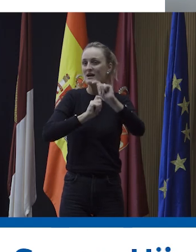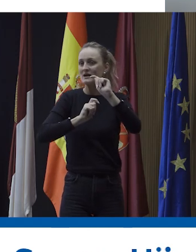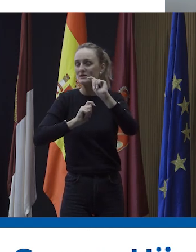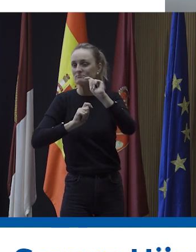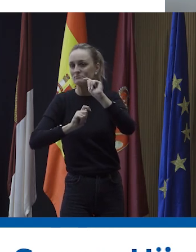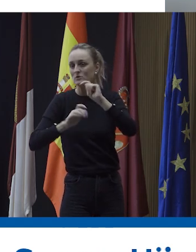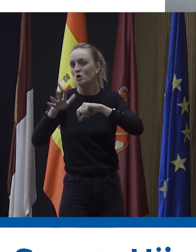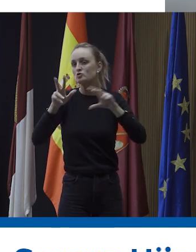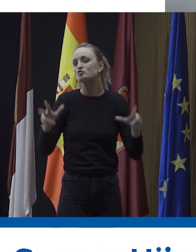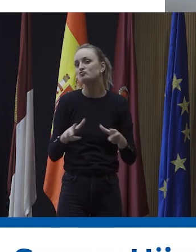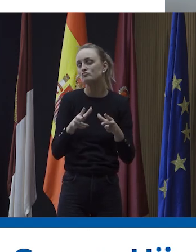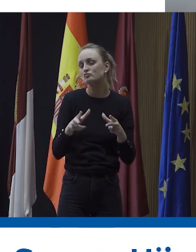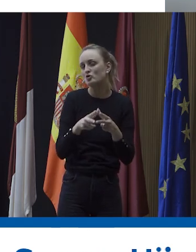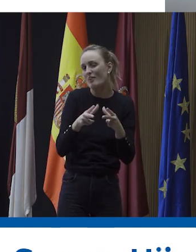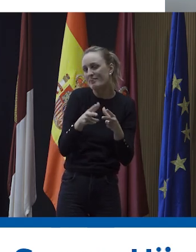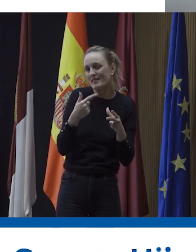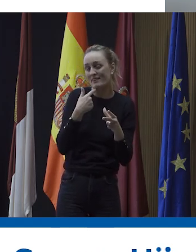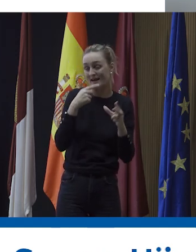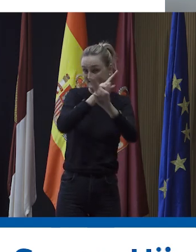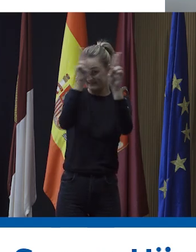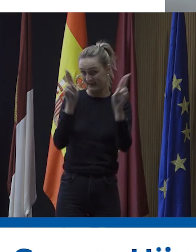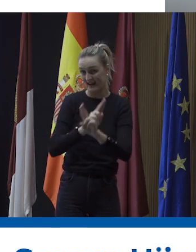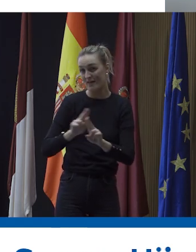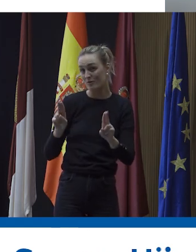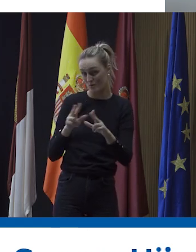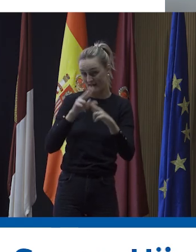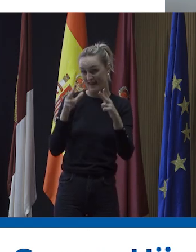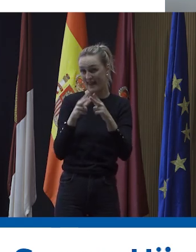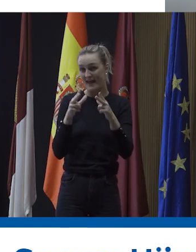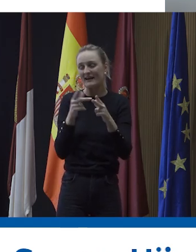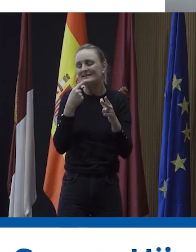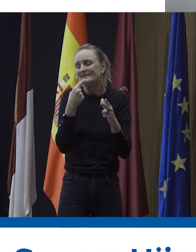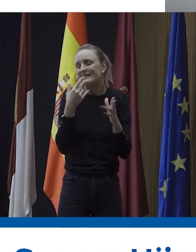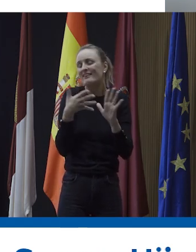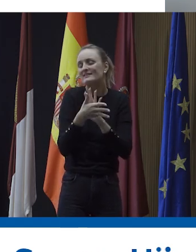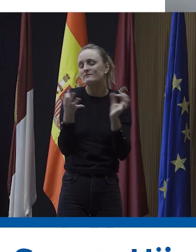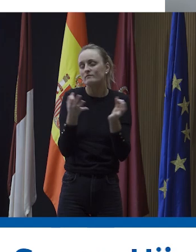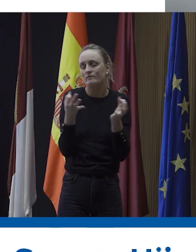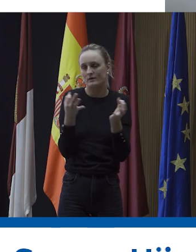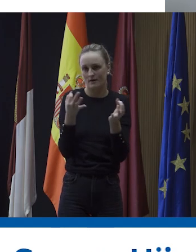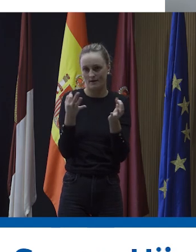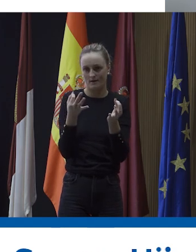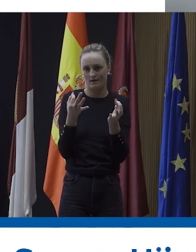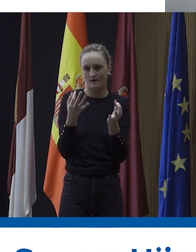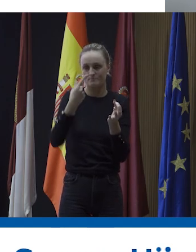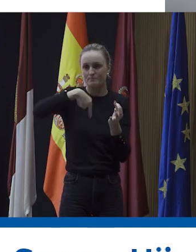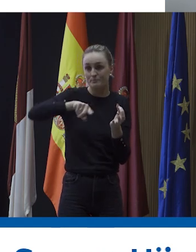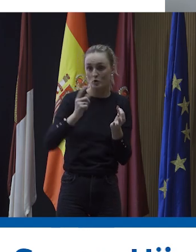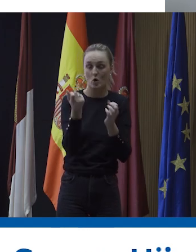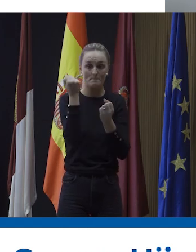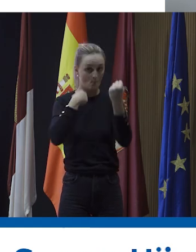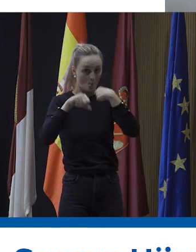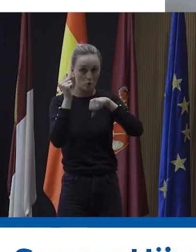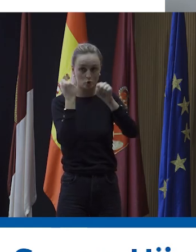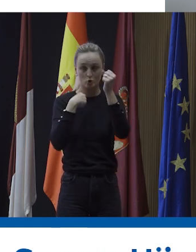hay a nivel internacional, la Sociedad Internacional de Continencia, que es la que nos hace que utilicemos sus protocolos a